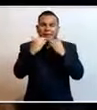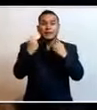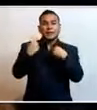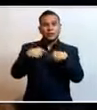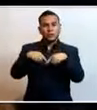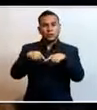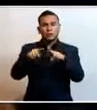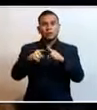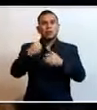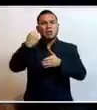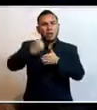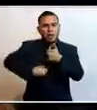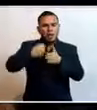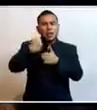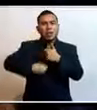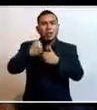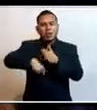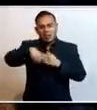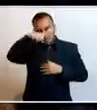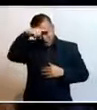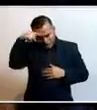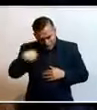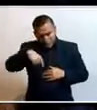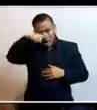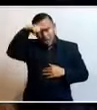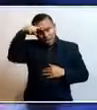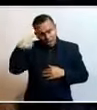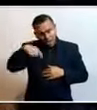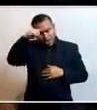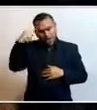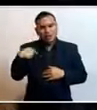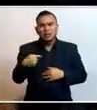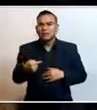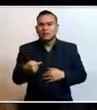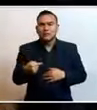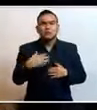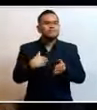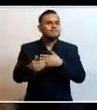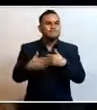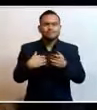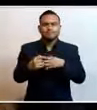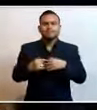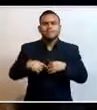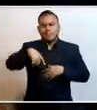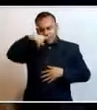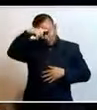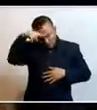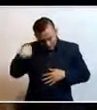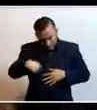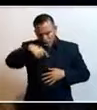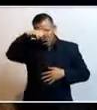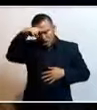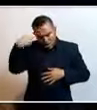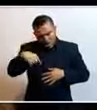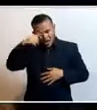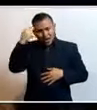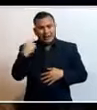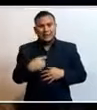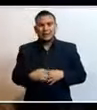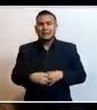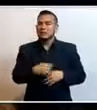sigamos luchando, si tenemos que trabajar el doble, trabajemos el doble. Si tenemos que trabajar el triple, trabajemos el triple.